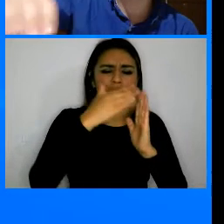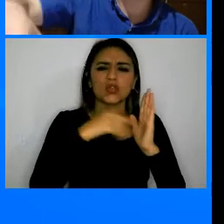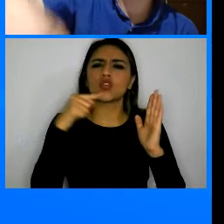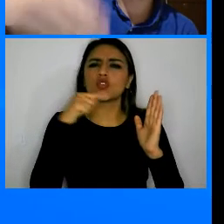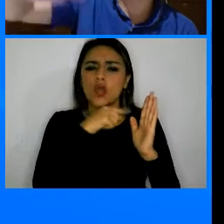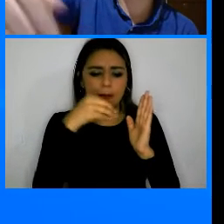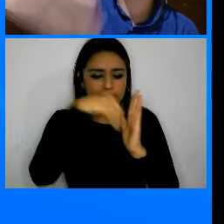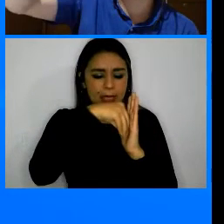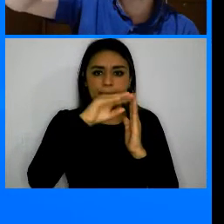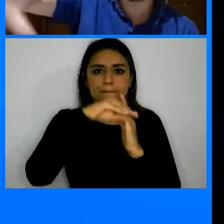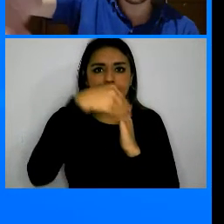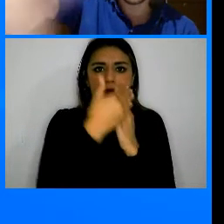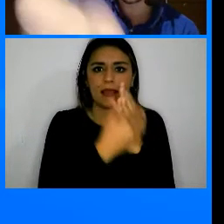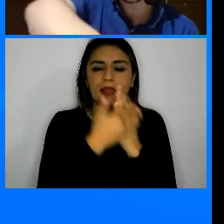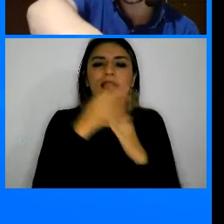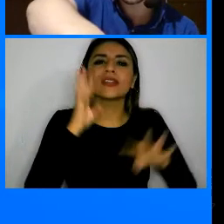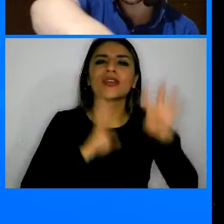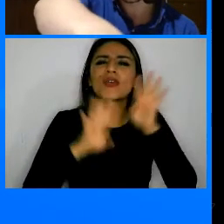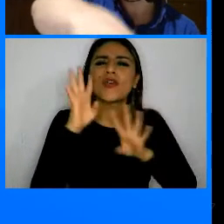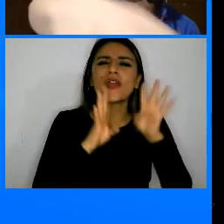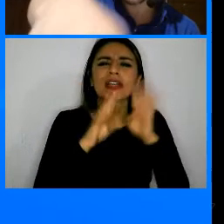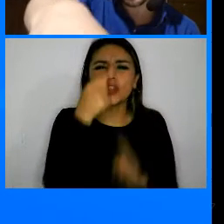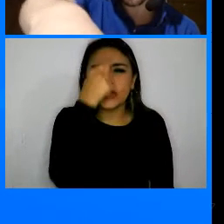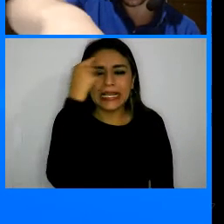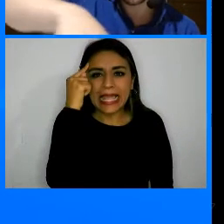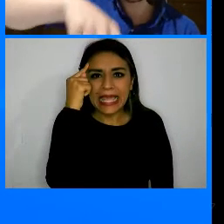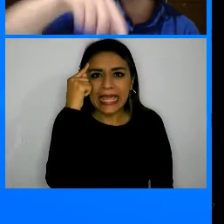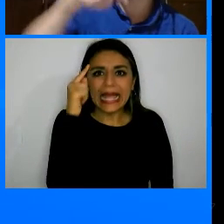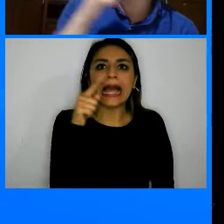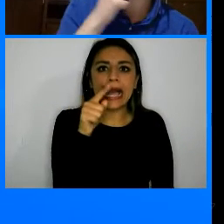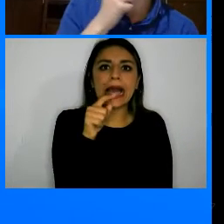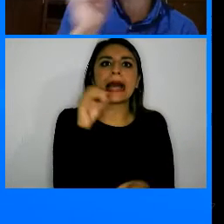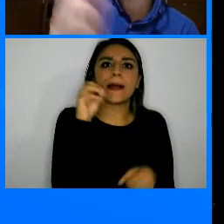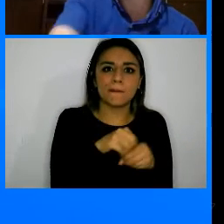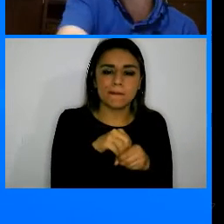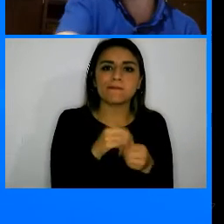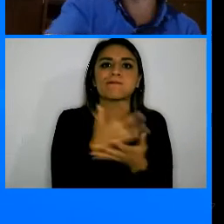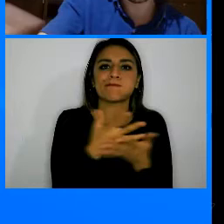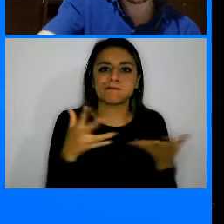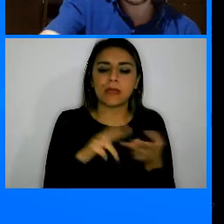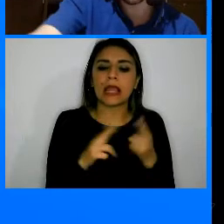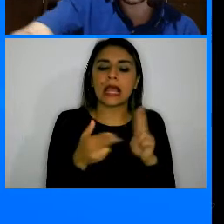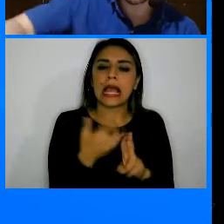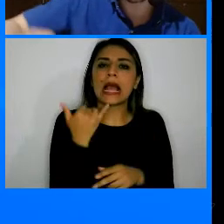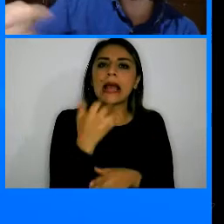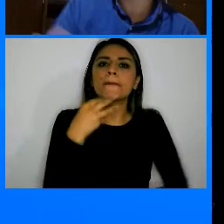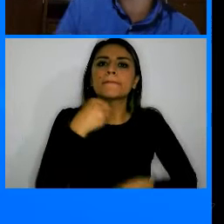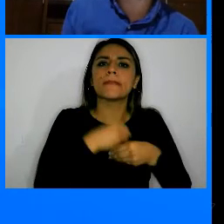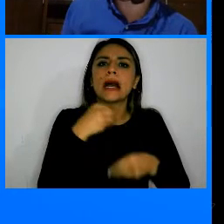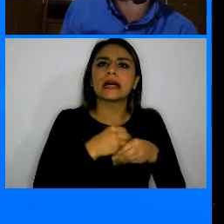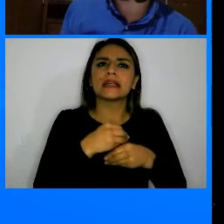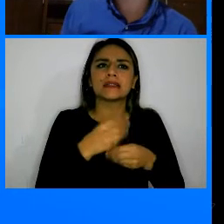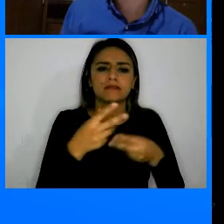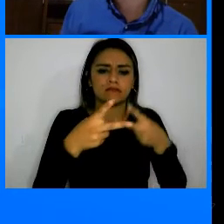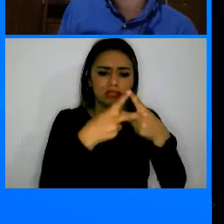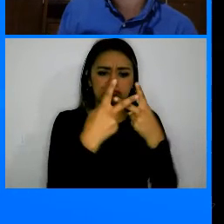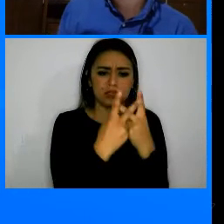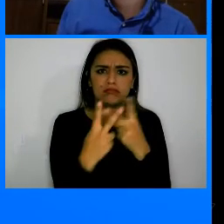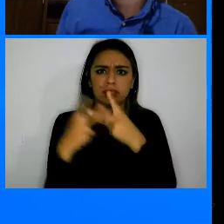del objeto, sino que ahora hay decoraciones en pintura negativa dentro del objeto, y tenemos además una geometría mucho más